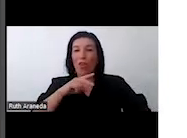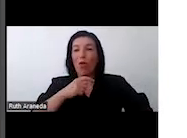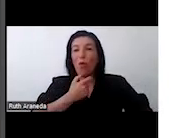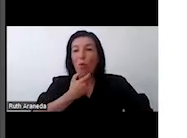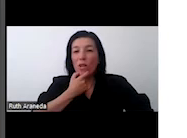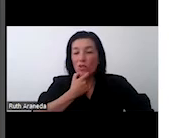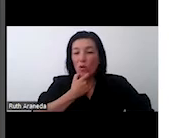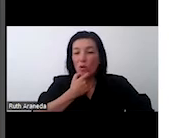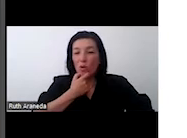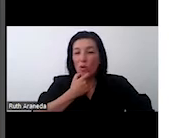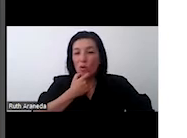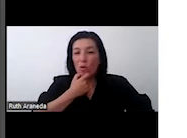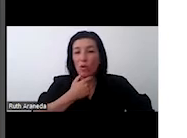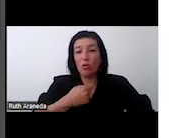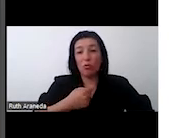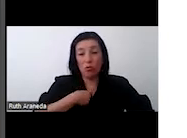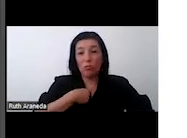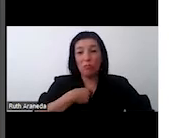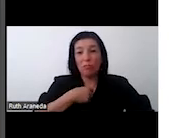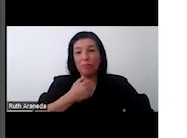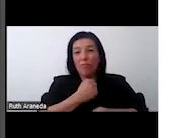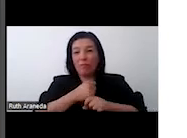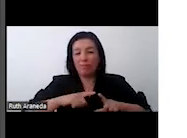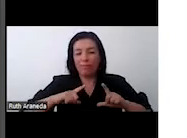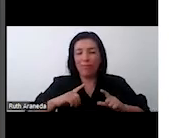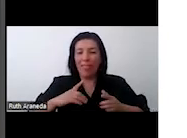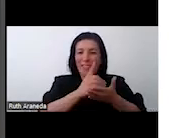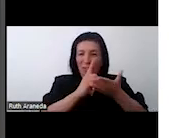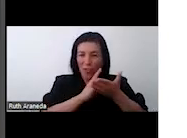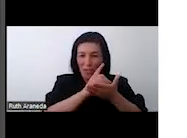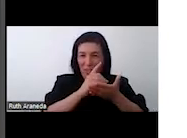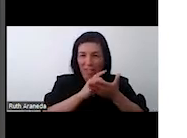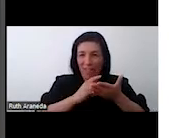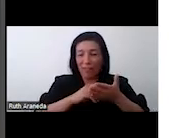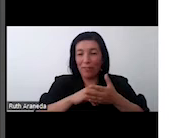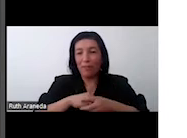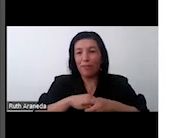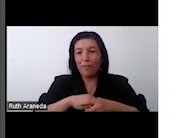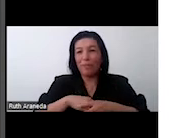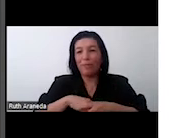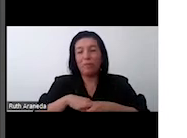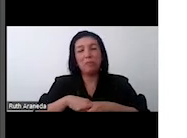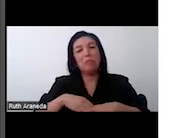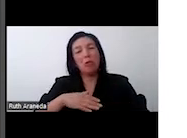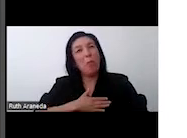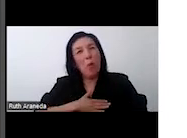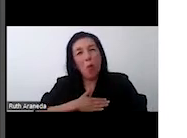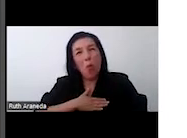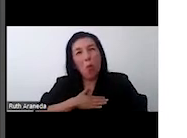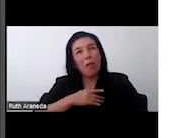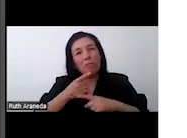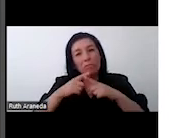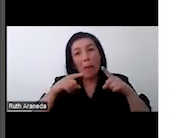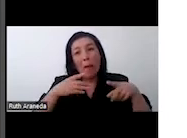yo, como les comento, soy diseñador gráfico y en sí, bueno, tengo gustos como todas las personas, pero